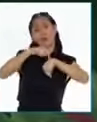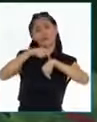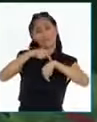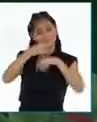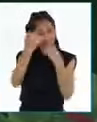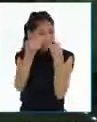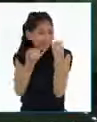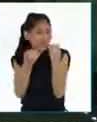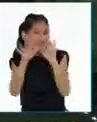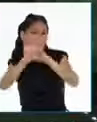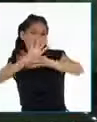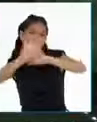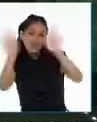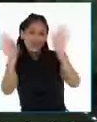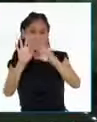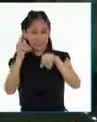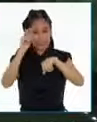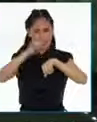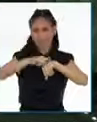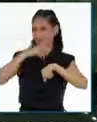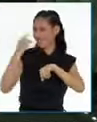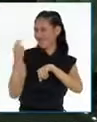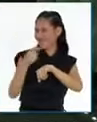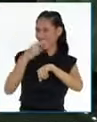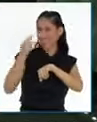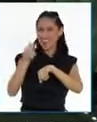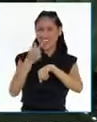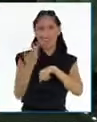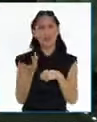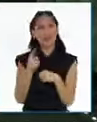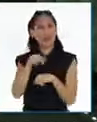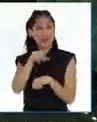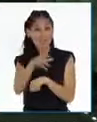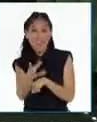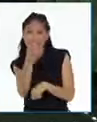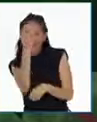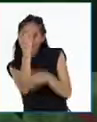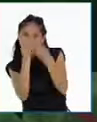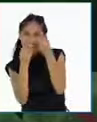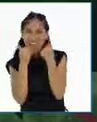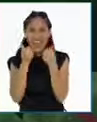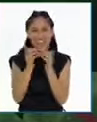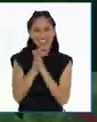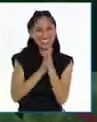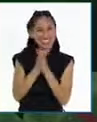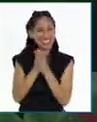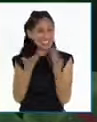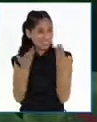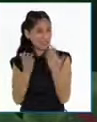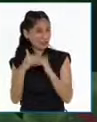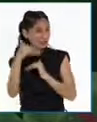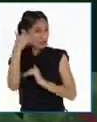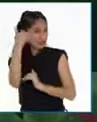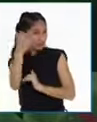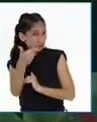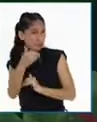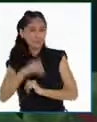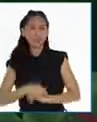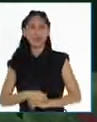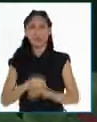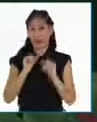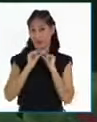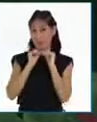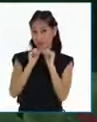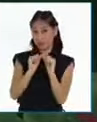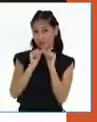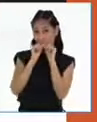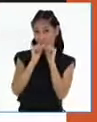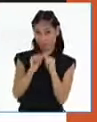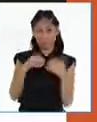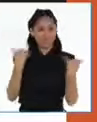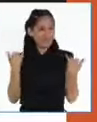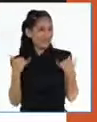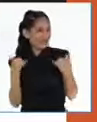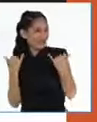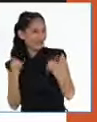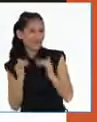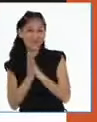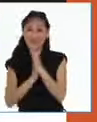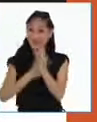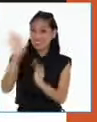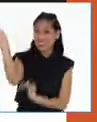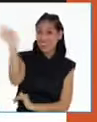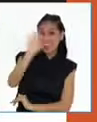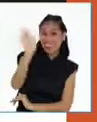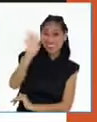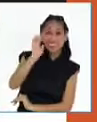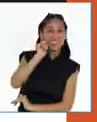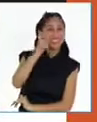de despedirnos. El tiempo pasa rápido cuando uno aprende divirtiéndose. En el siguiente programa continuaremos nuestra aventura. ¡Hasta mañana!